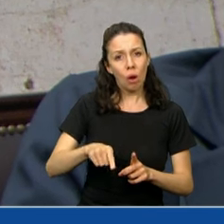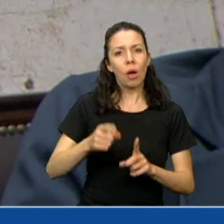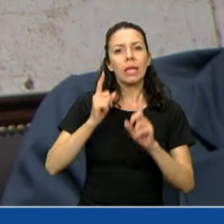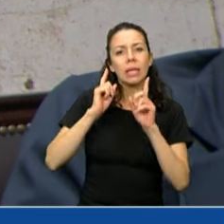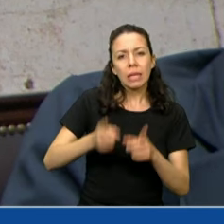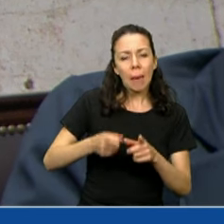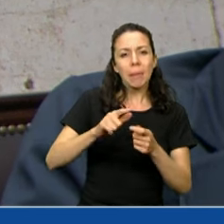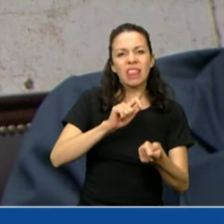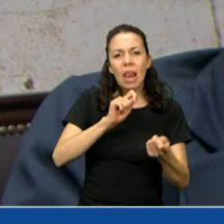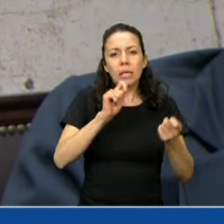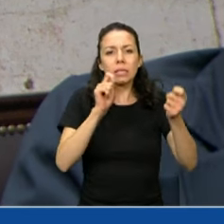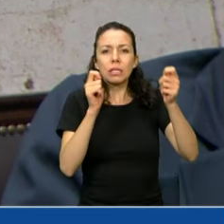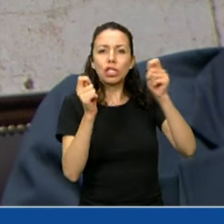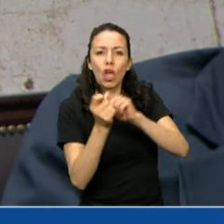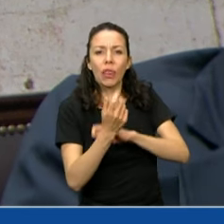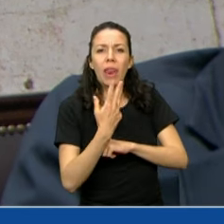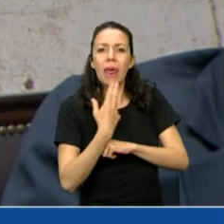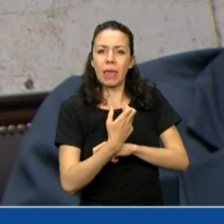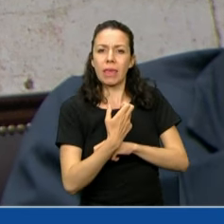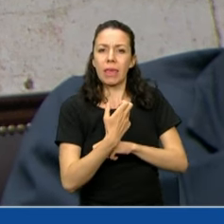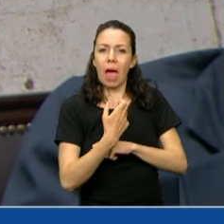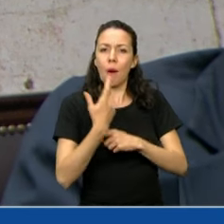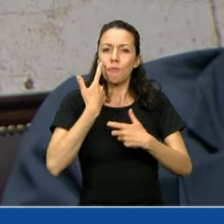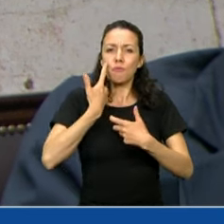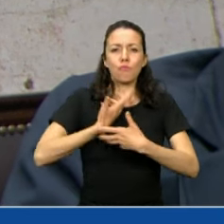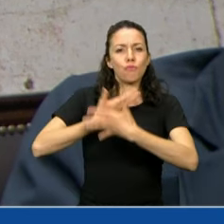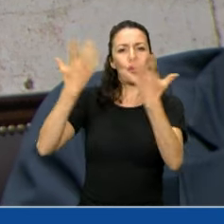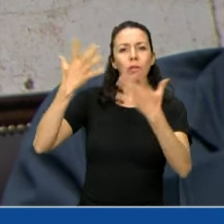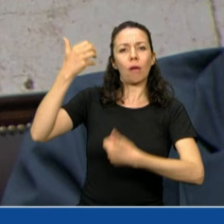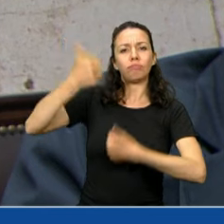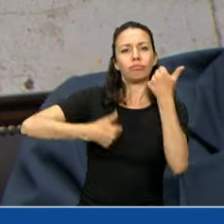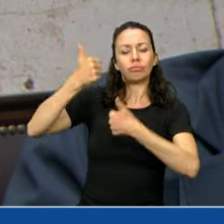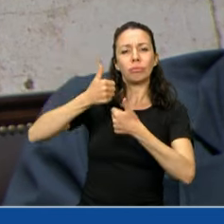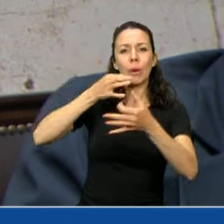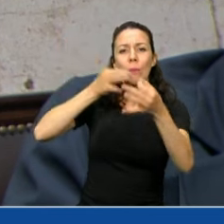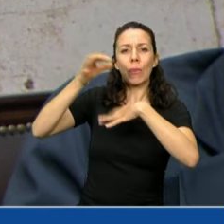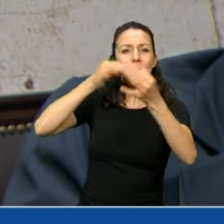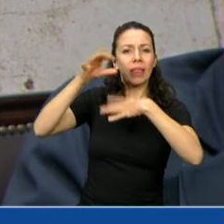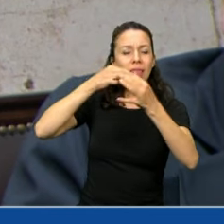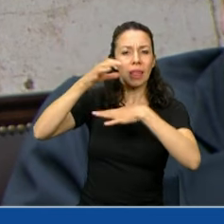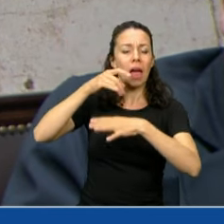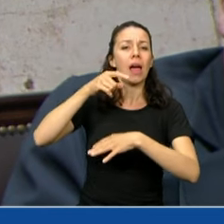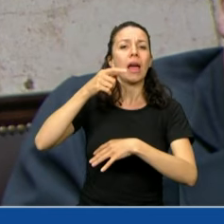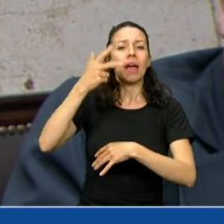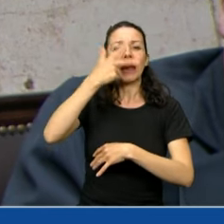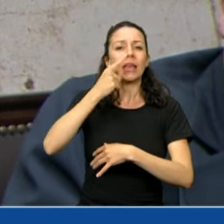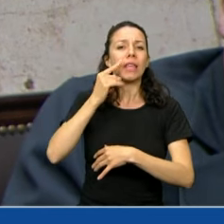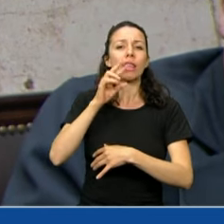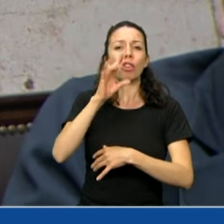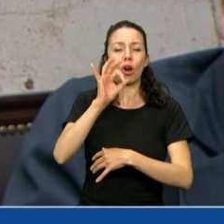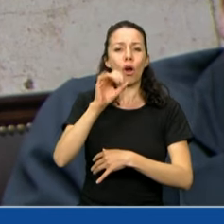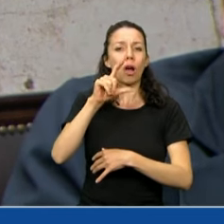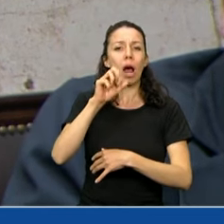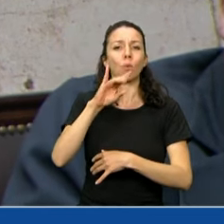energética y posicionarse en el mercado hidrocarburífero internacional permitiendo